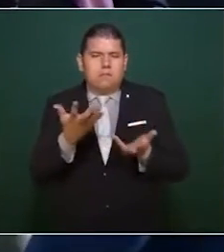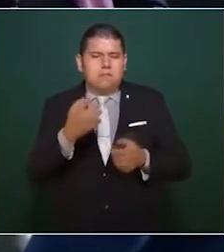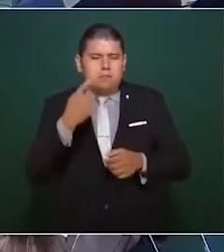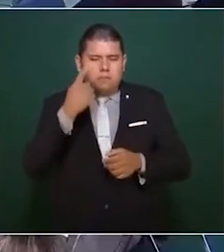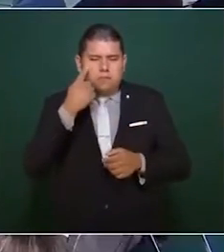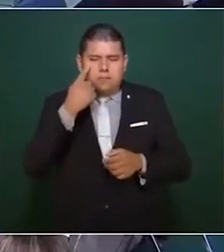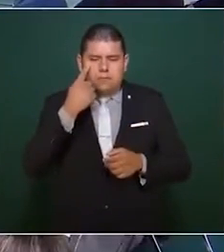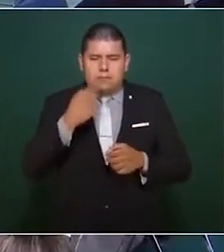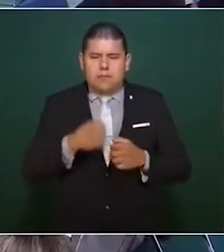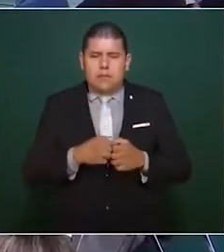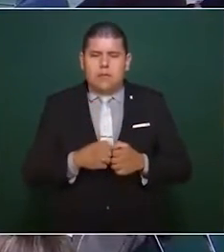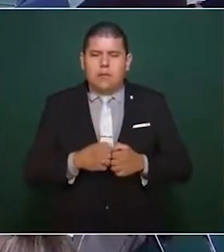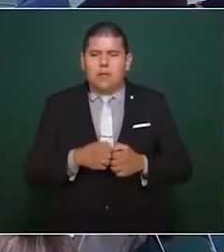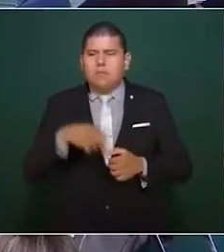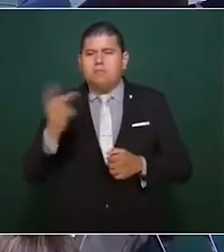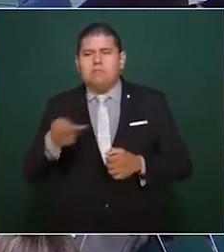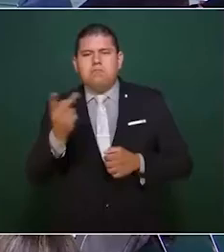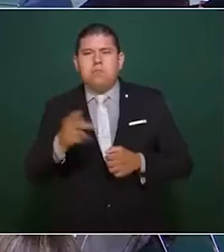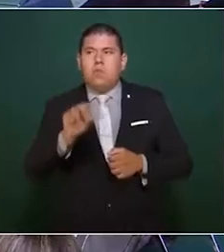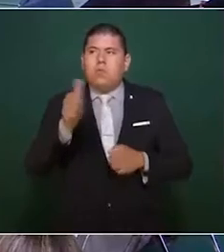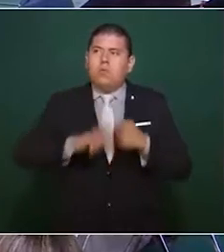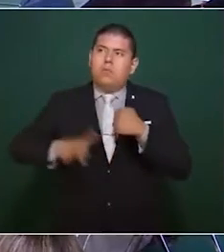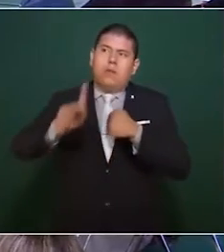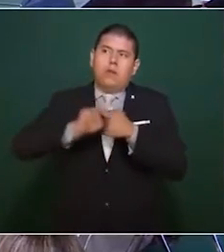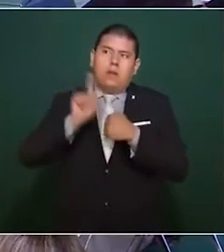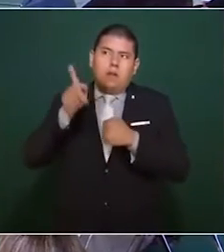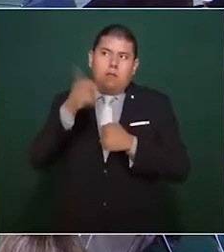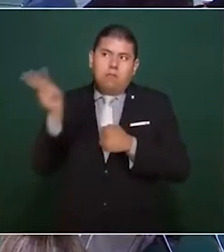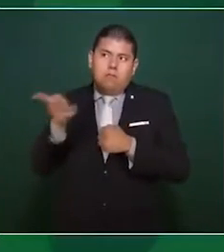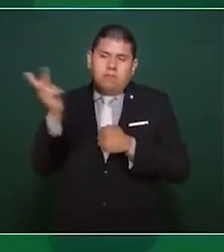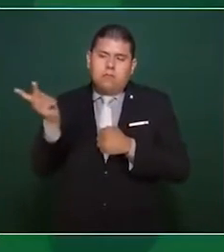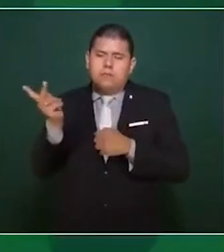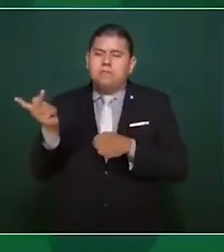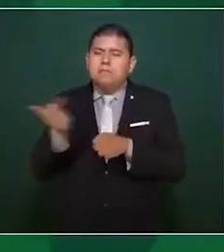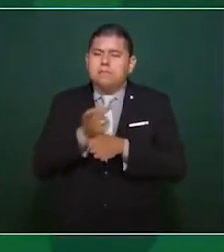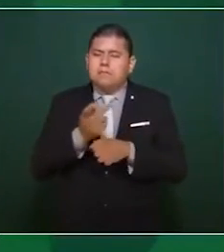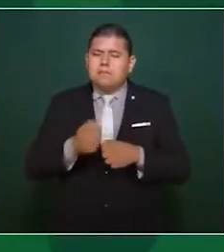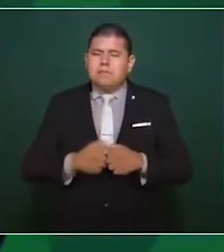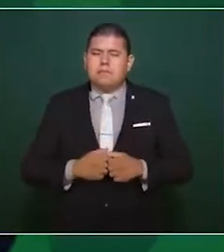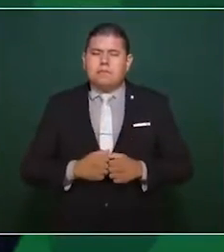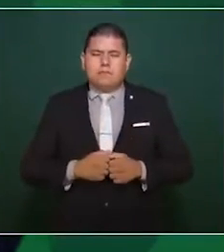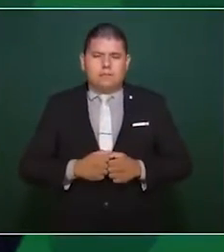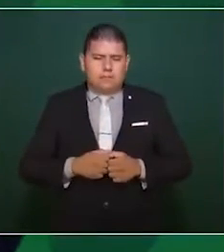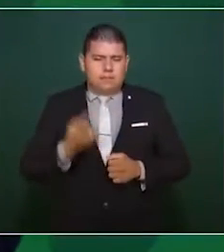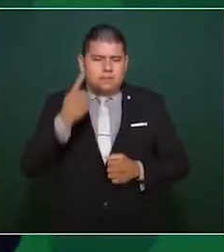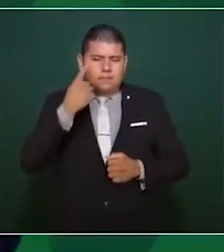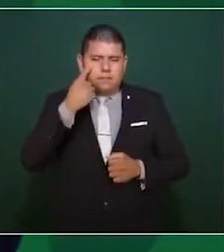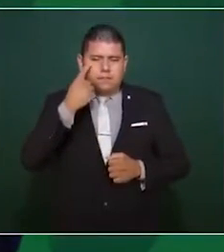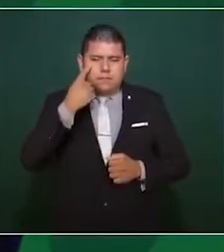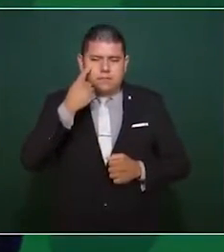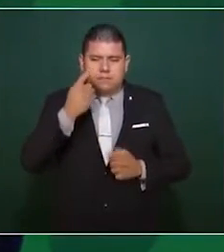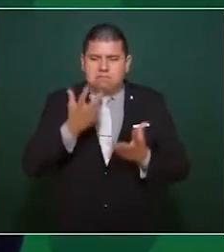Mitoski, las encuestas extranjeras, me